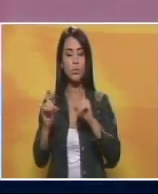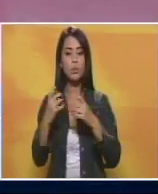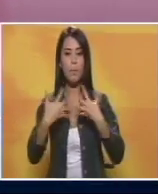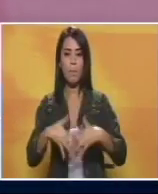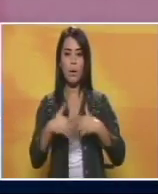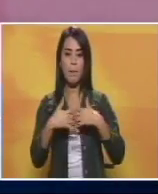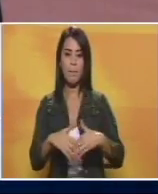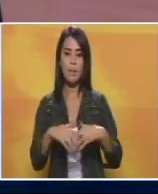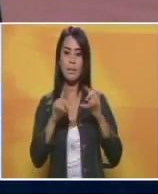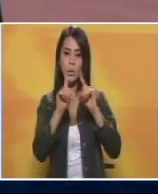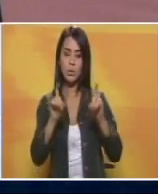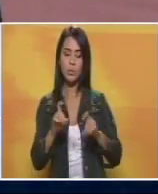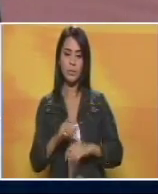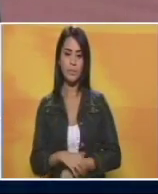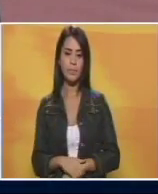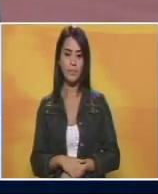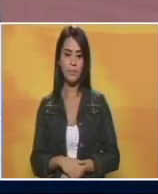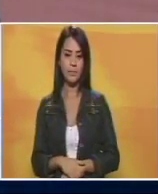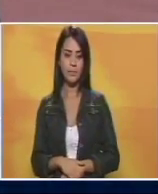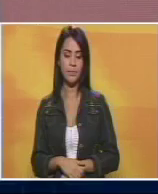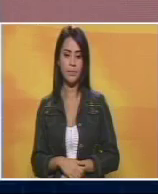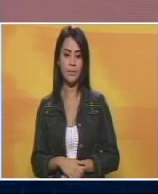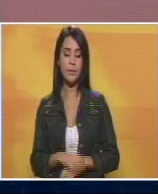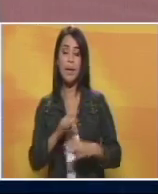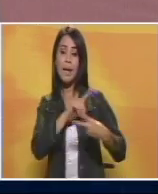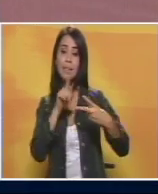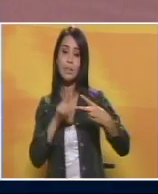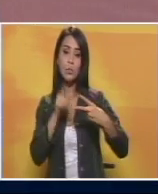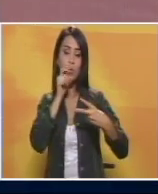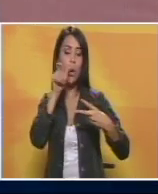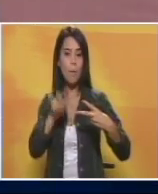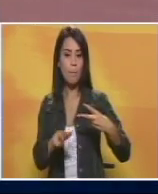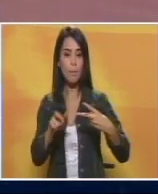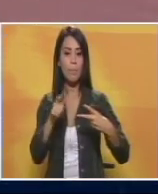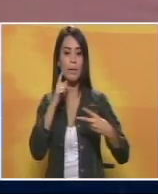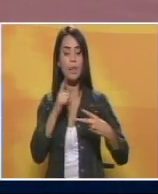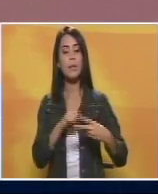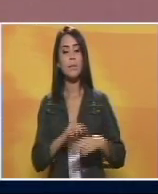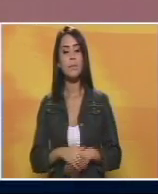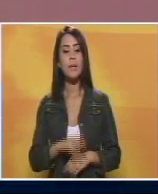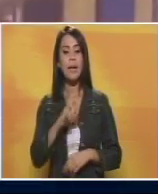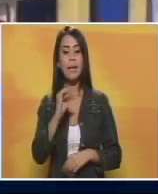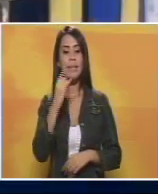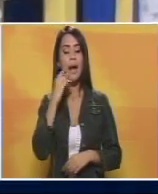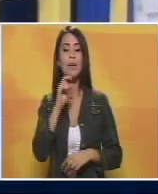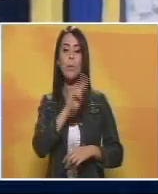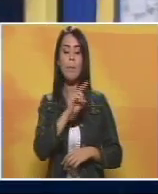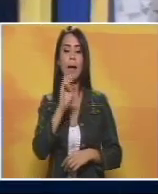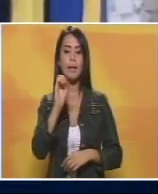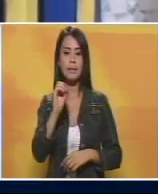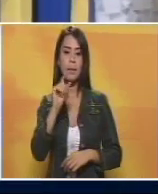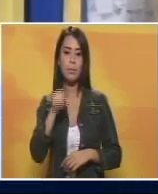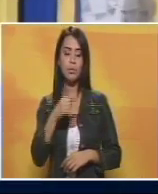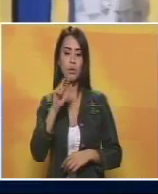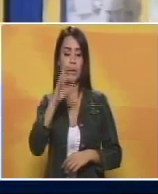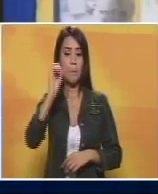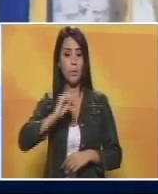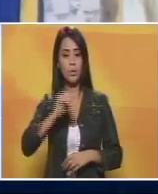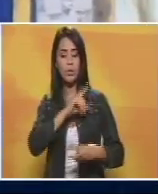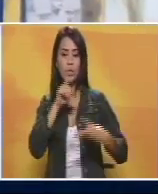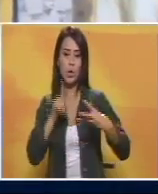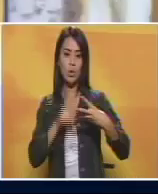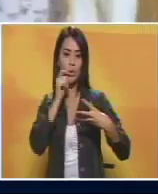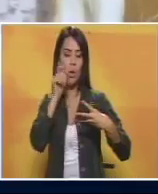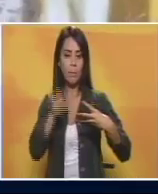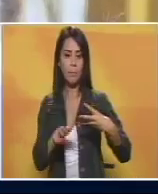empresa Consulta Mitofsky. En segundo lugar está el conservador Ricardo Anaya con el 20.3% y le sigue el